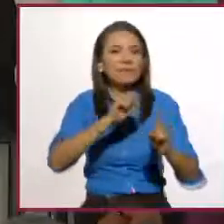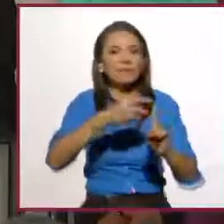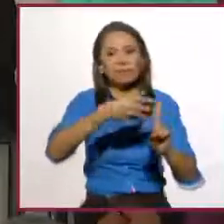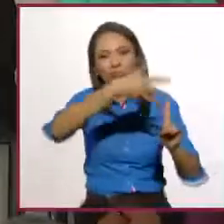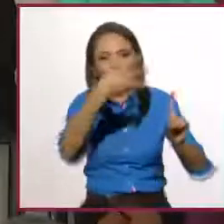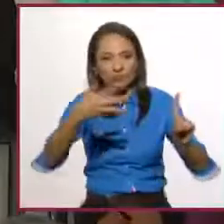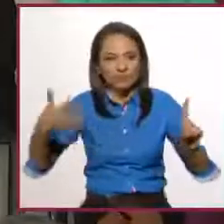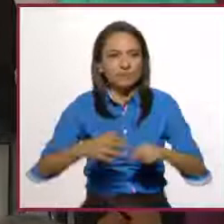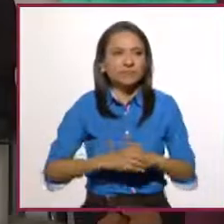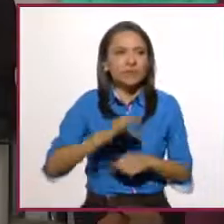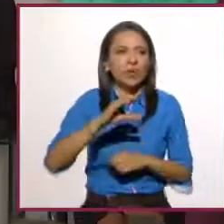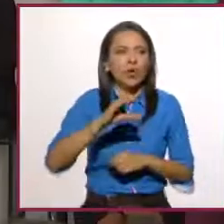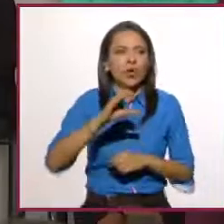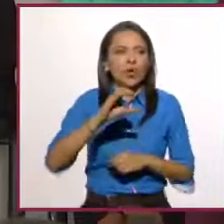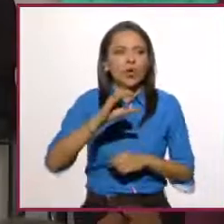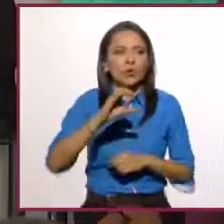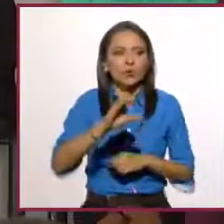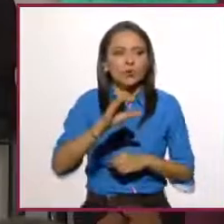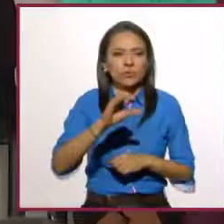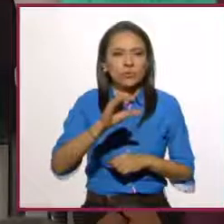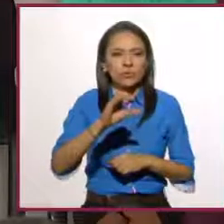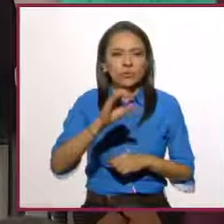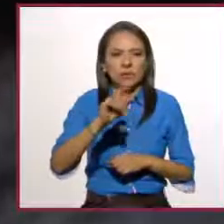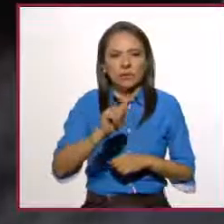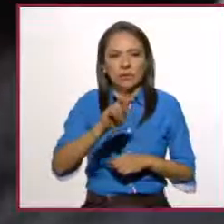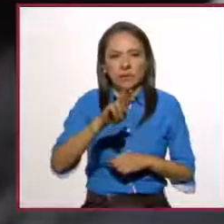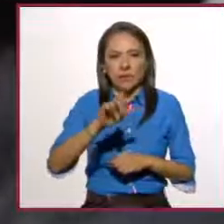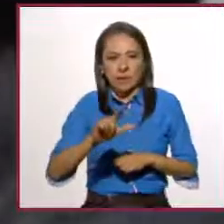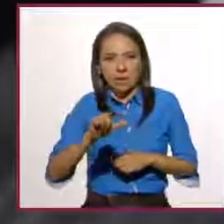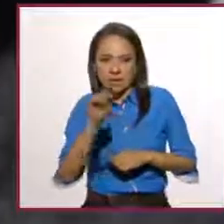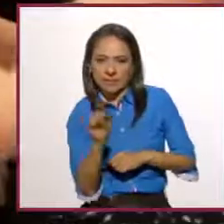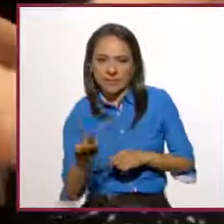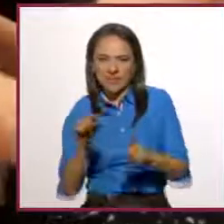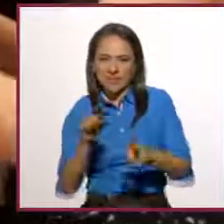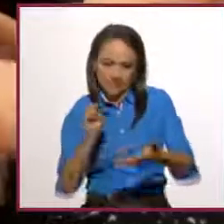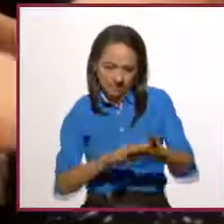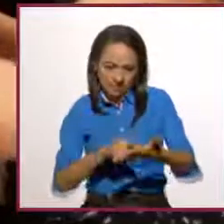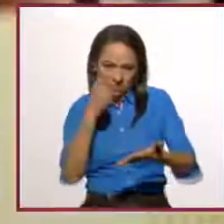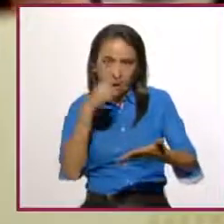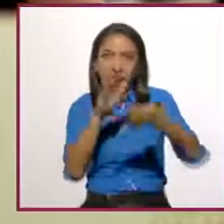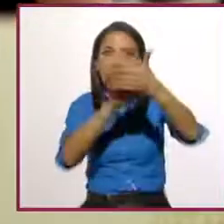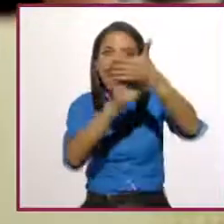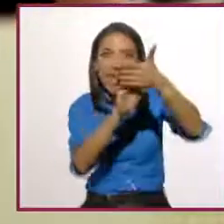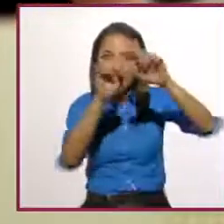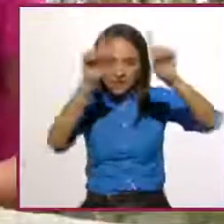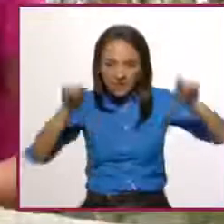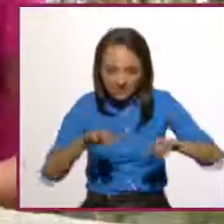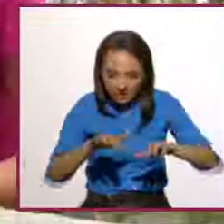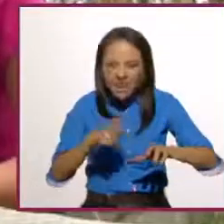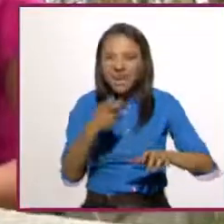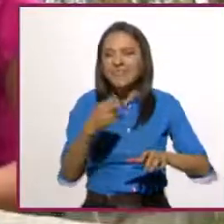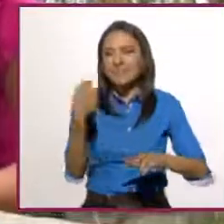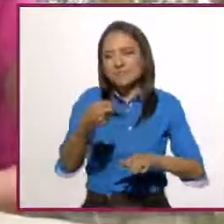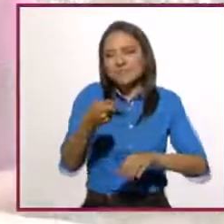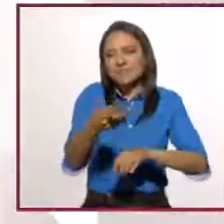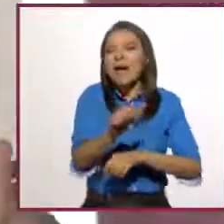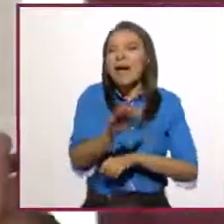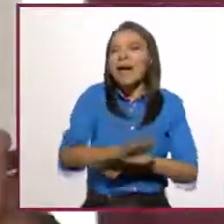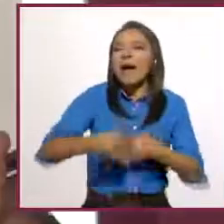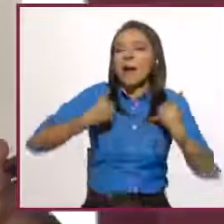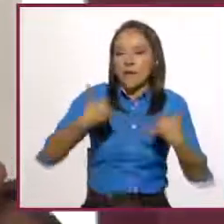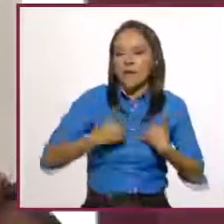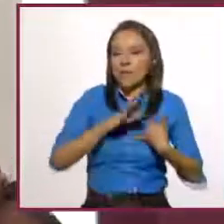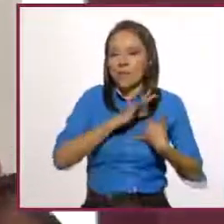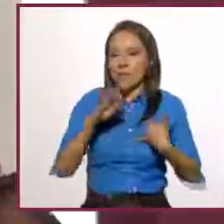Control Z hace alegoría al comando de teclado para borrar una escritura. Busca ser un espacio de discusión para jóvenes.